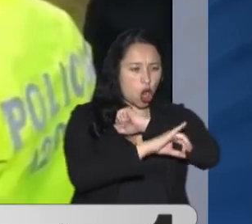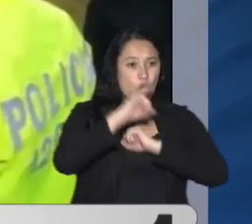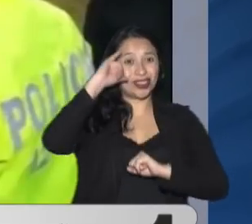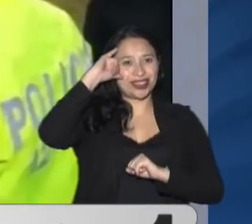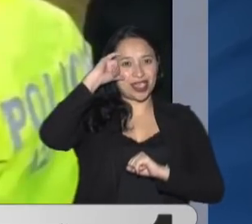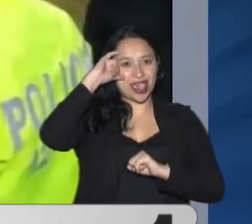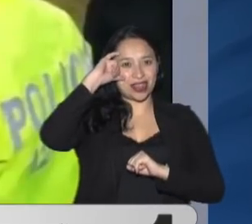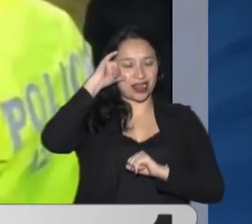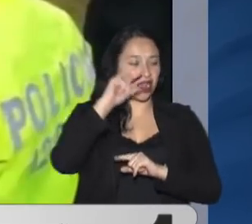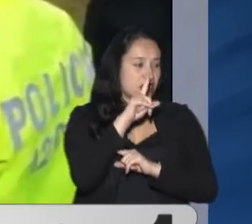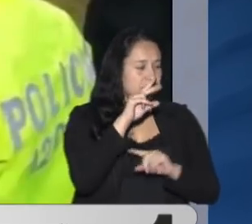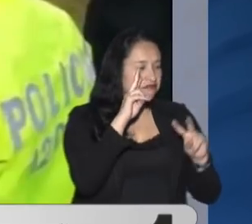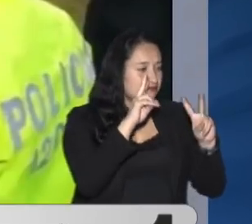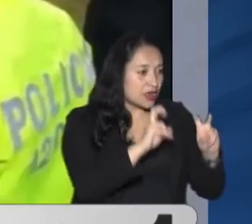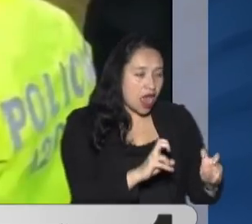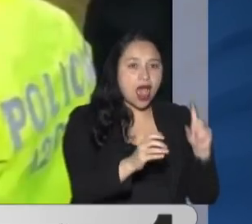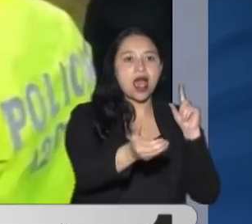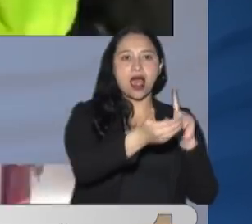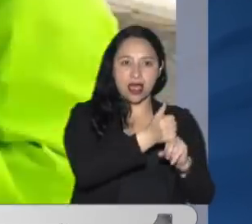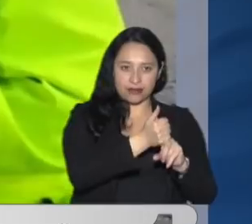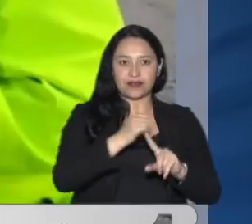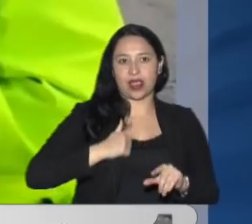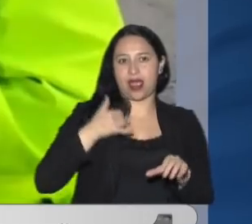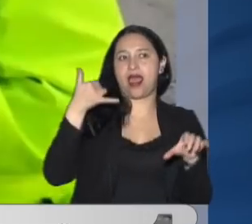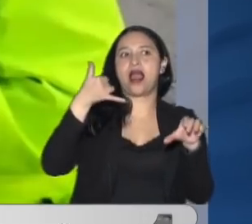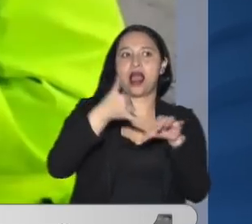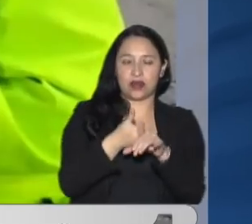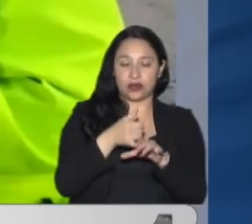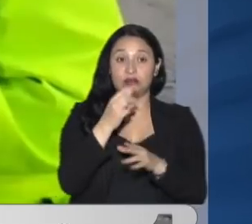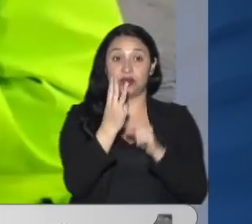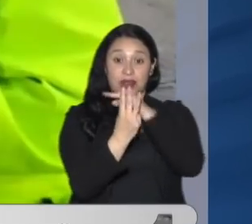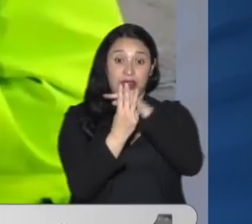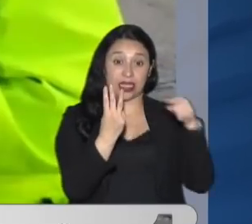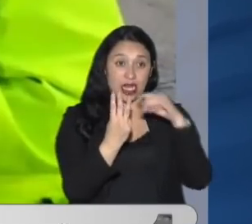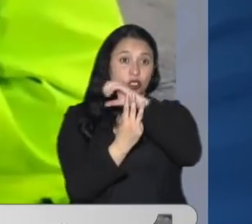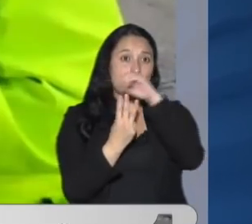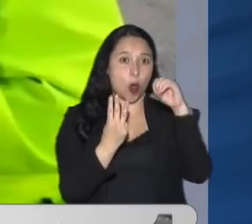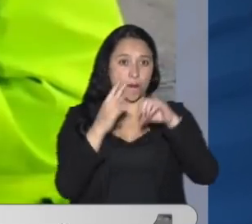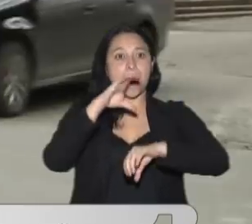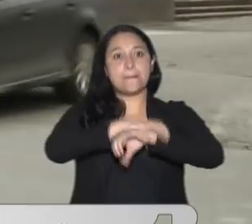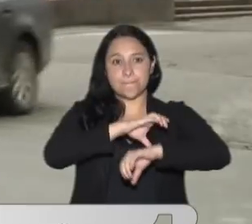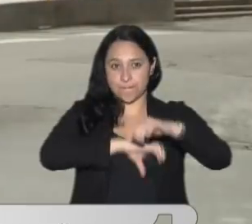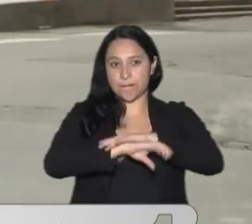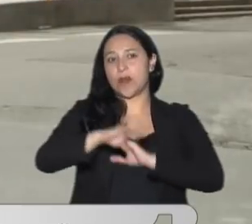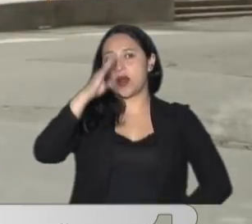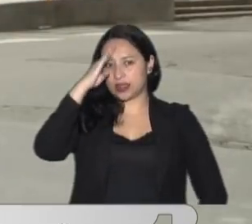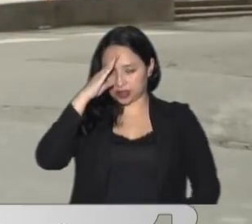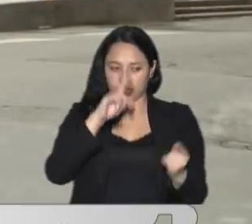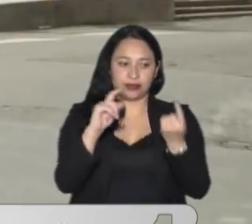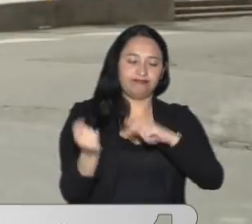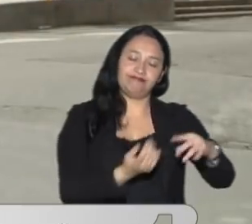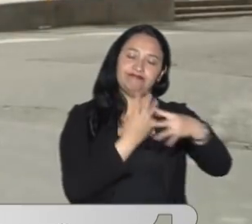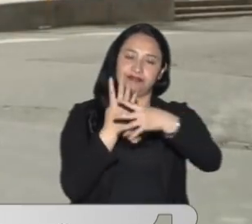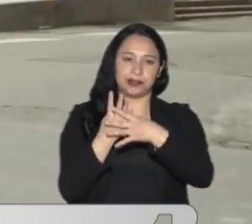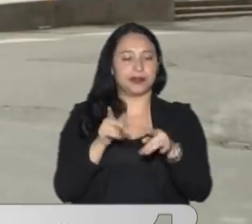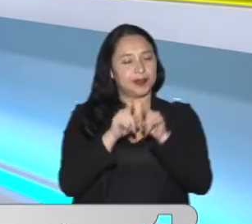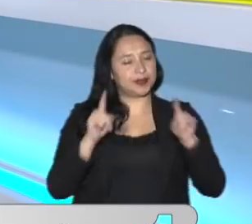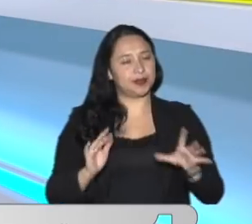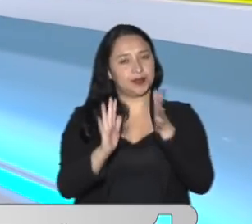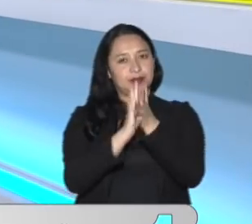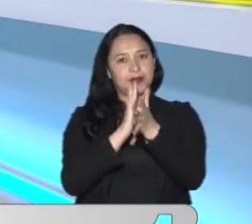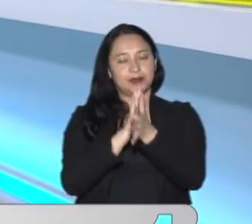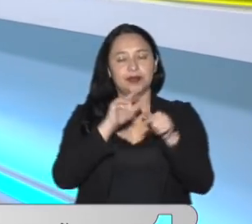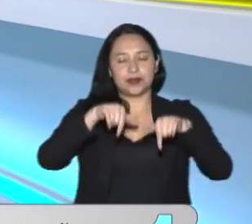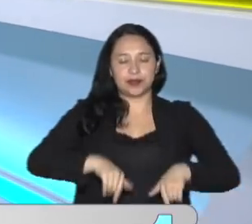presentando este abuso. Estos tres hombres fueron capturados por la policía y enviados a la cárcel. Más adelante, en minutos, tendremos otras noticias desde